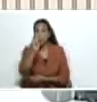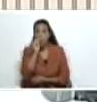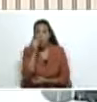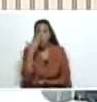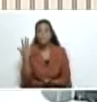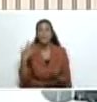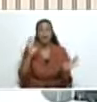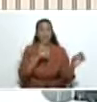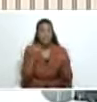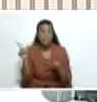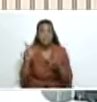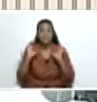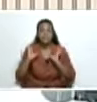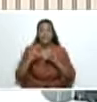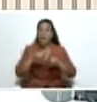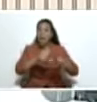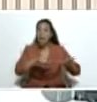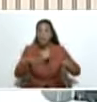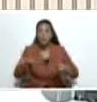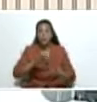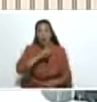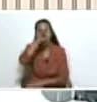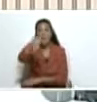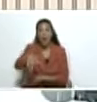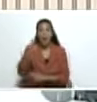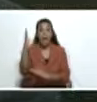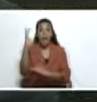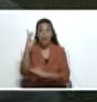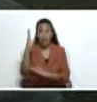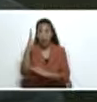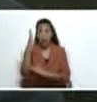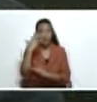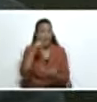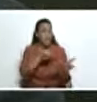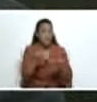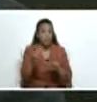se va y se instala en el estado Lara a partir de mañana.